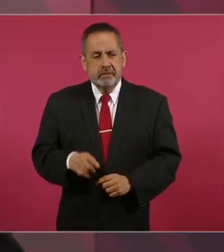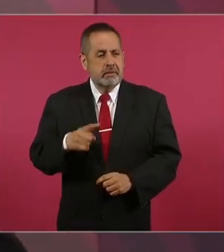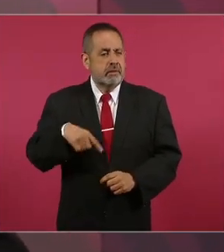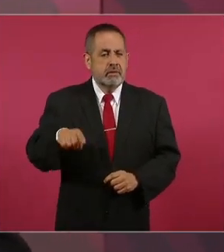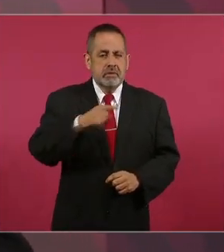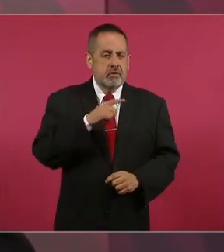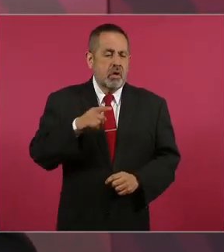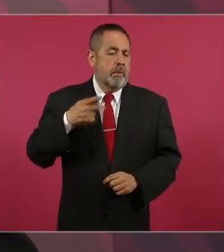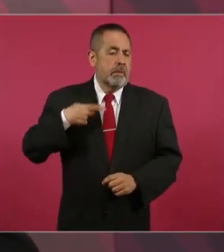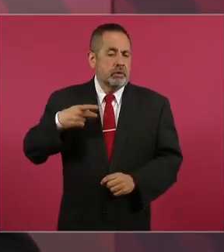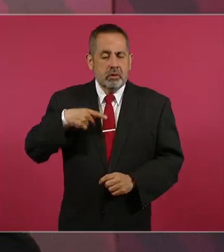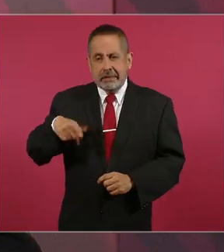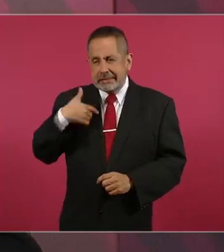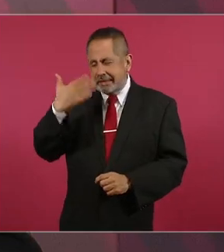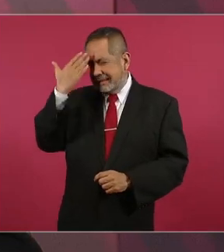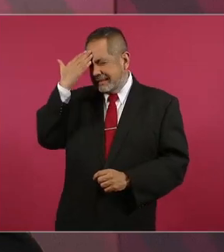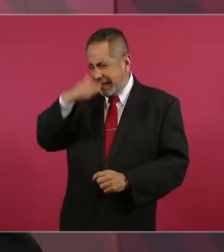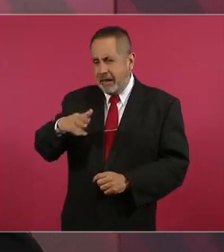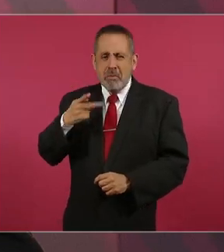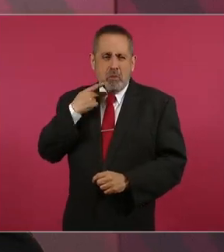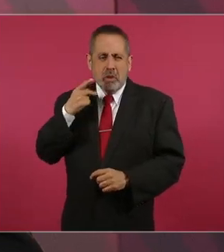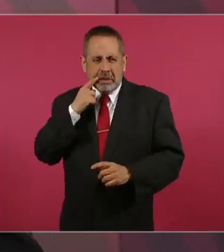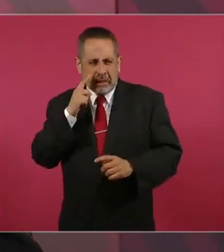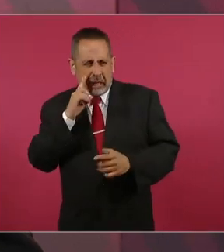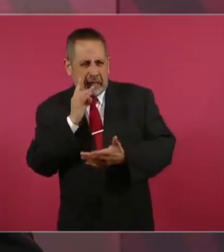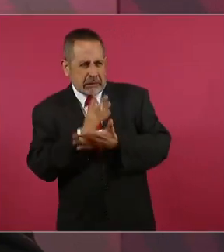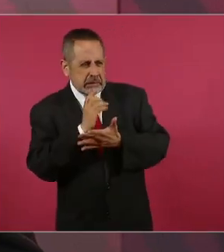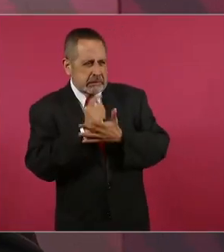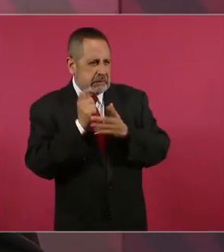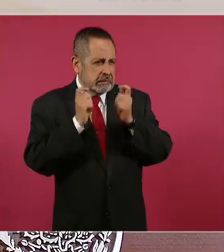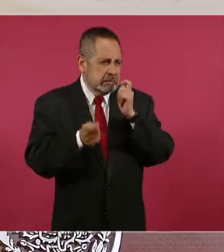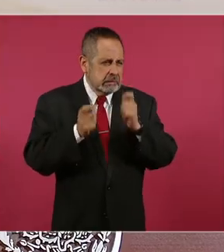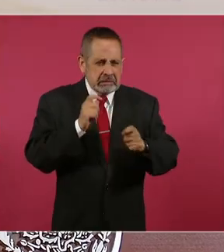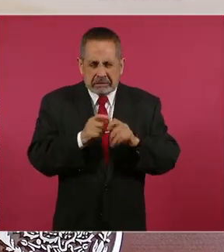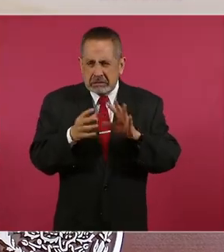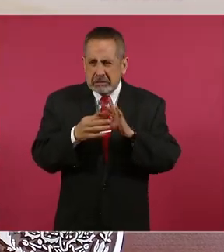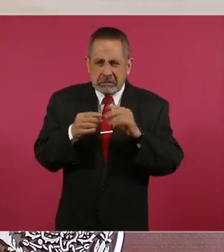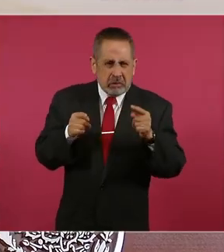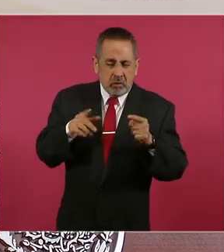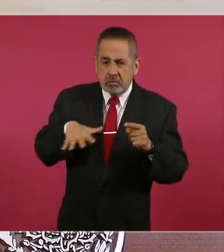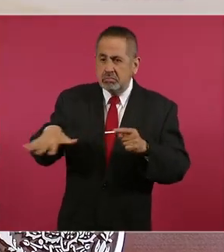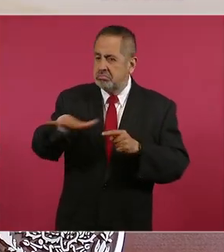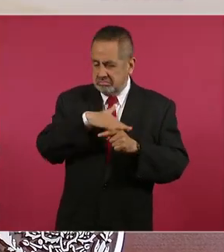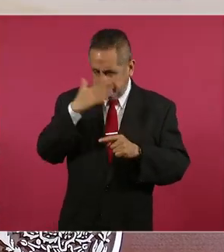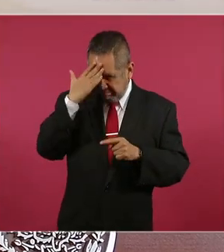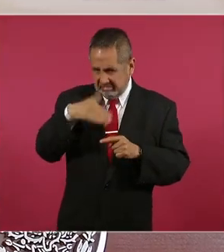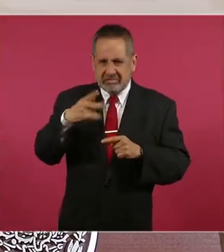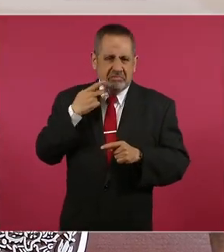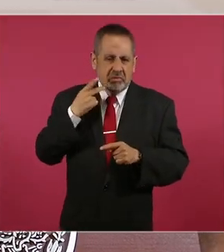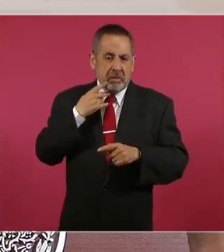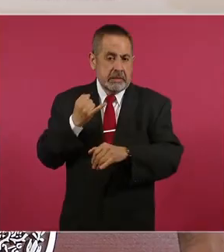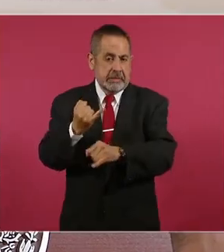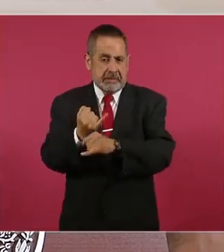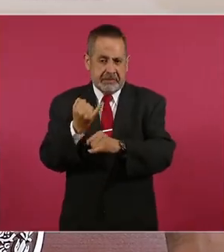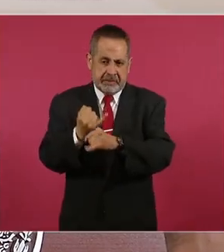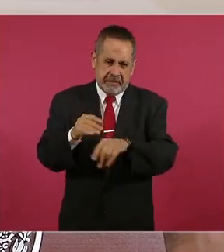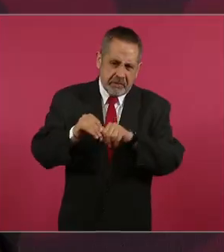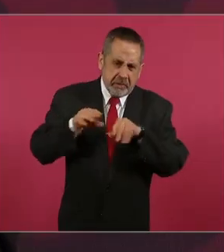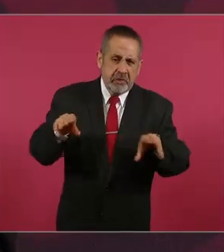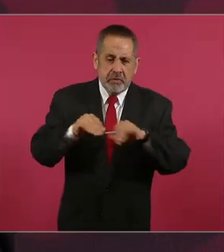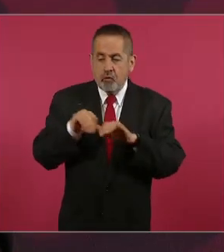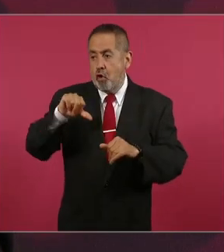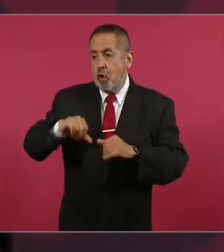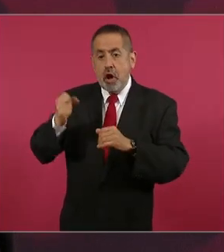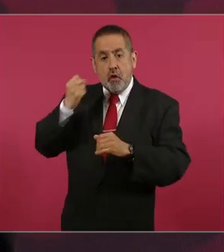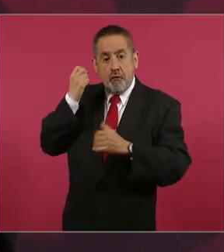politización en el pueblo de México, estas conferencias y las redes sociales